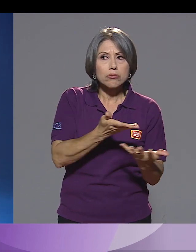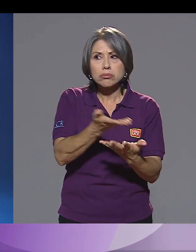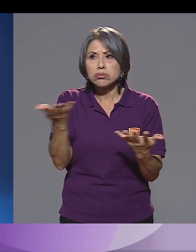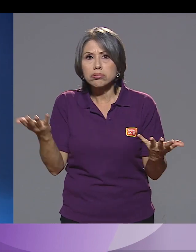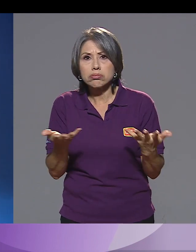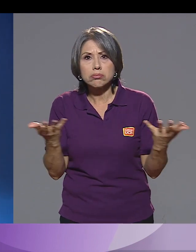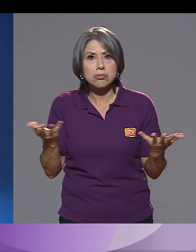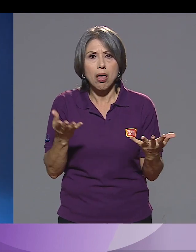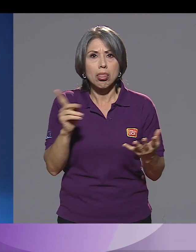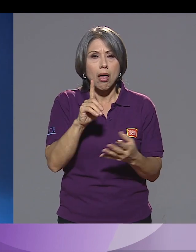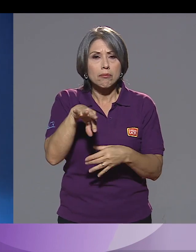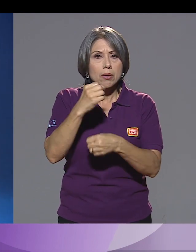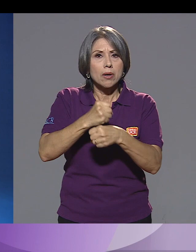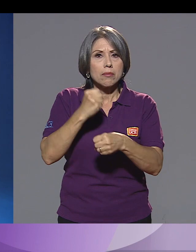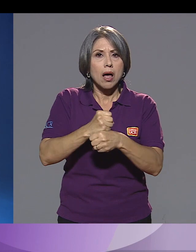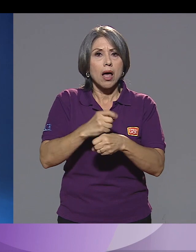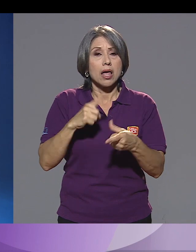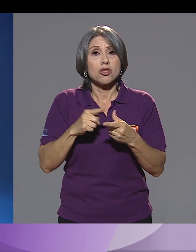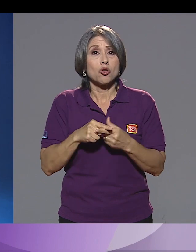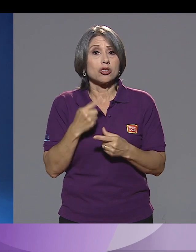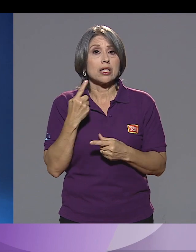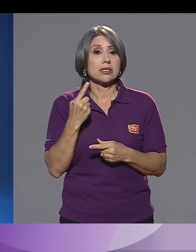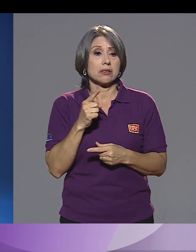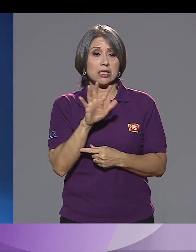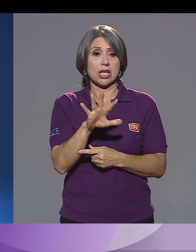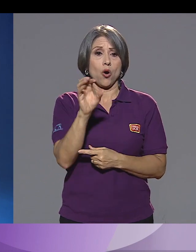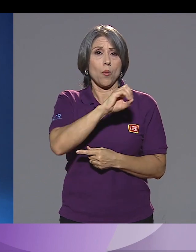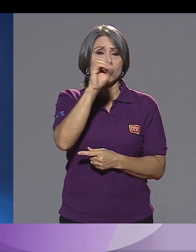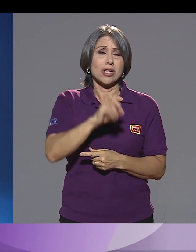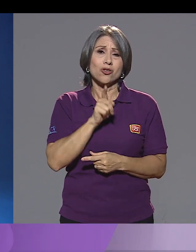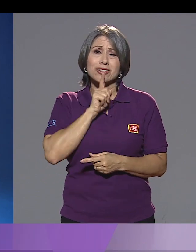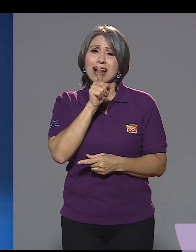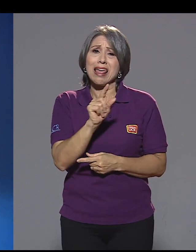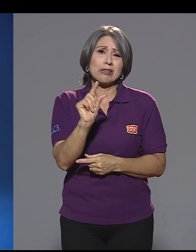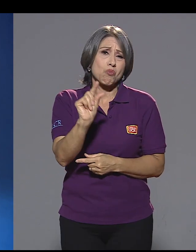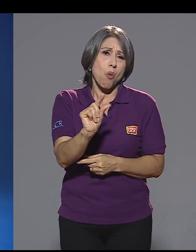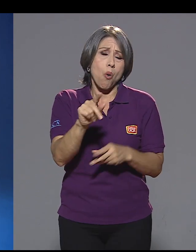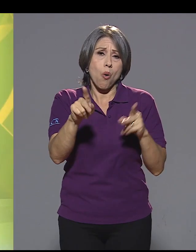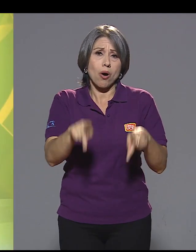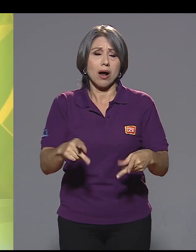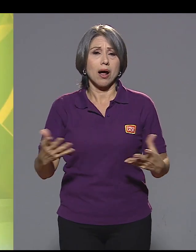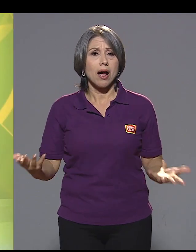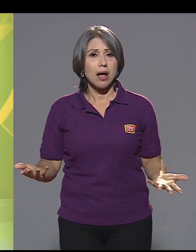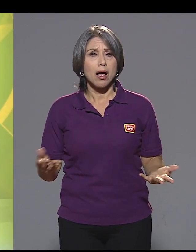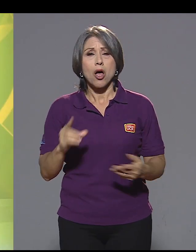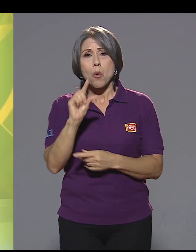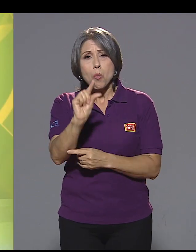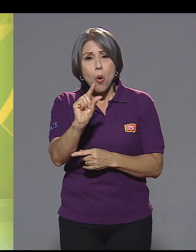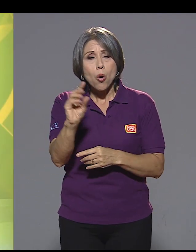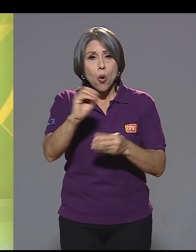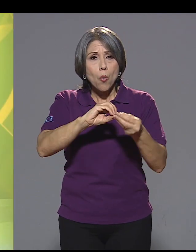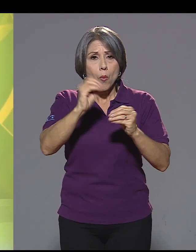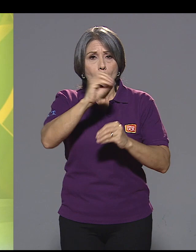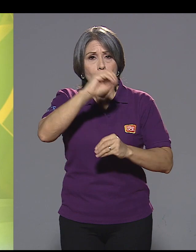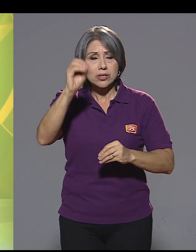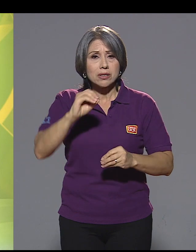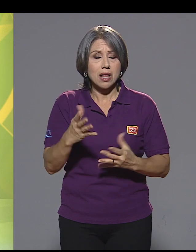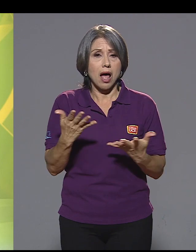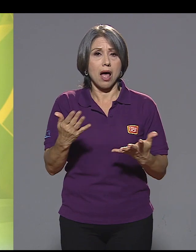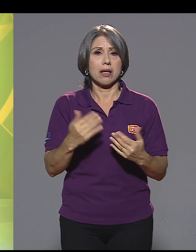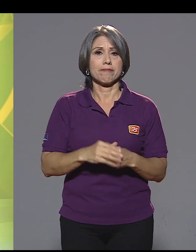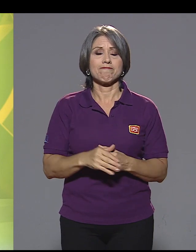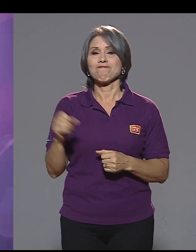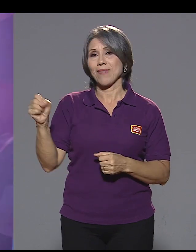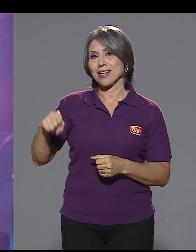la población. Entonces un 5 en realidad es una cifra mínima, ¿verdad? A la que deberíamos de